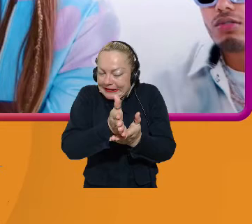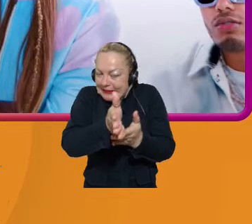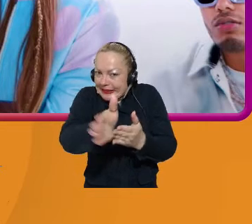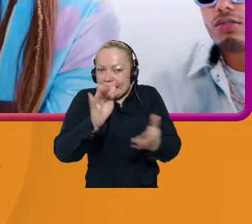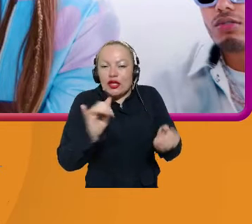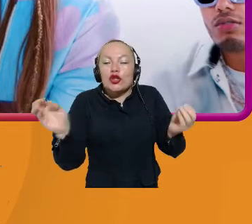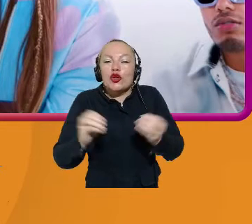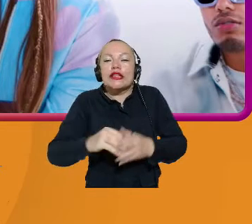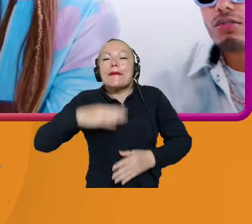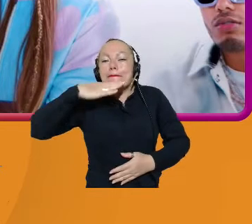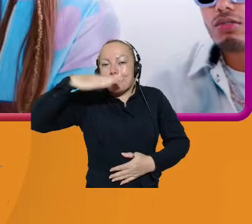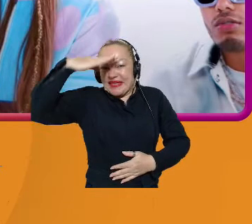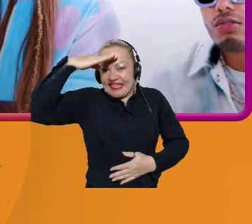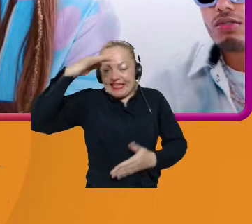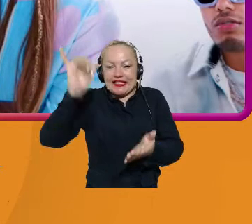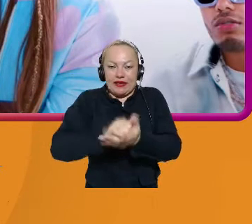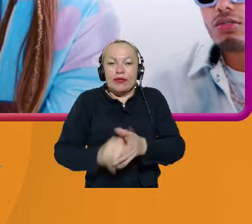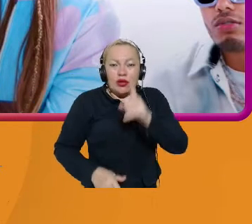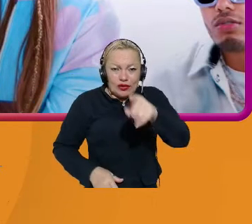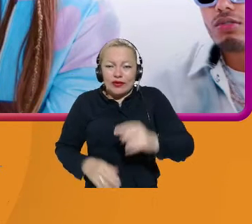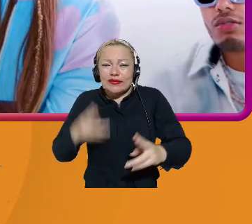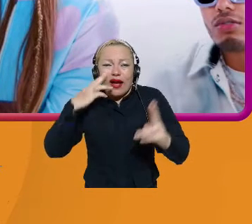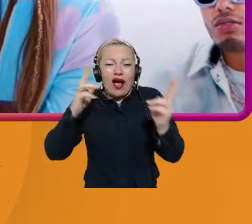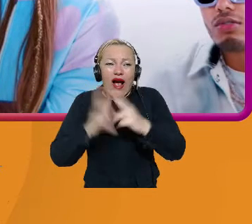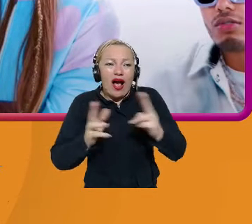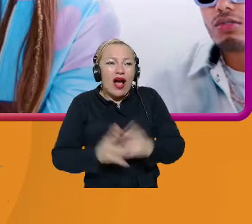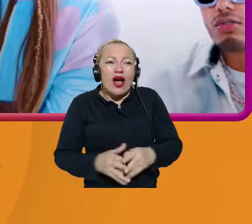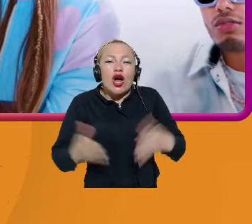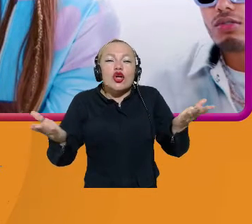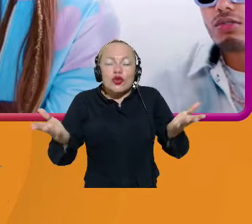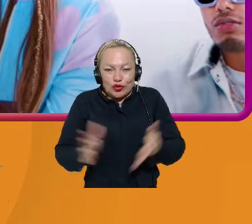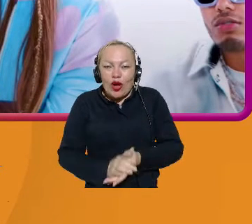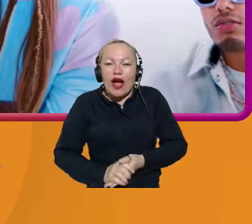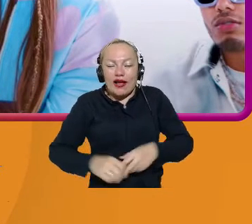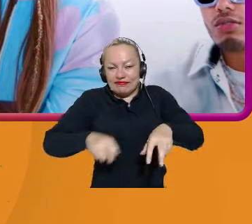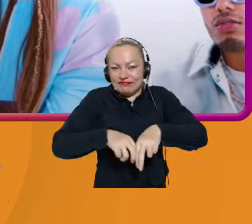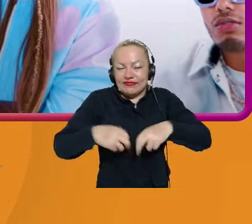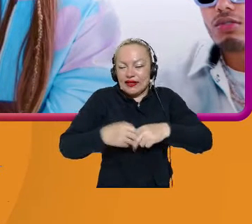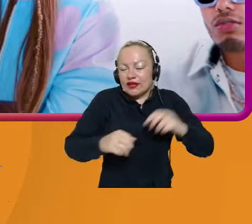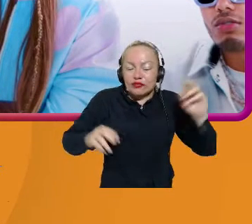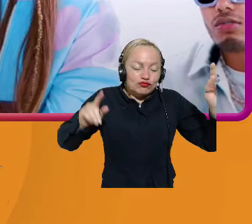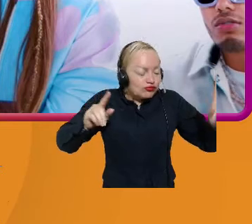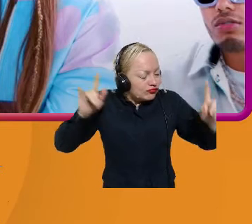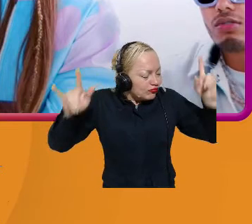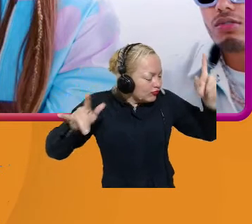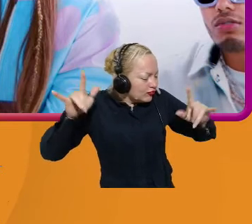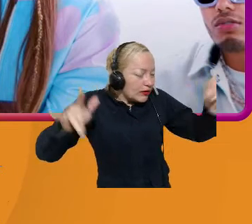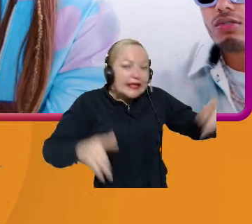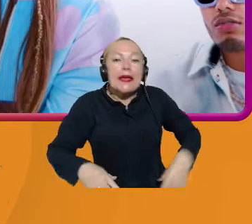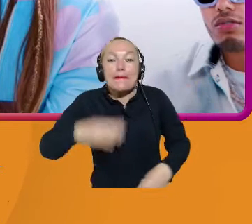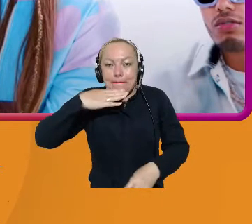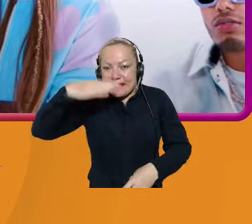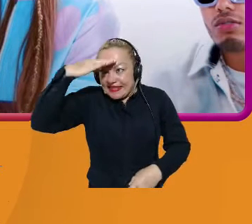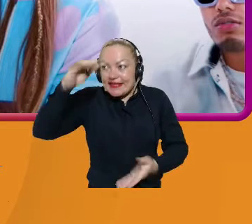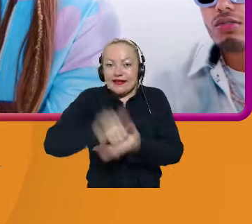en Medellín. Y ahora, si tú ves, la casa del reggaetón es Medellín. Puertorriqueños, que fueron los